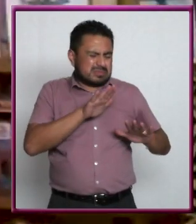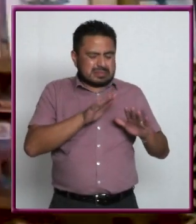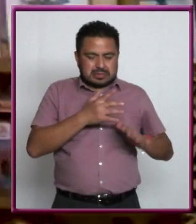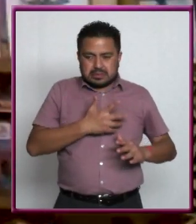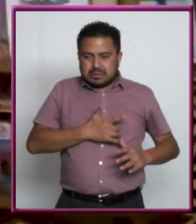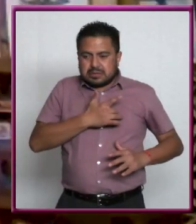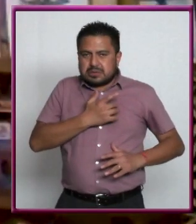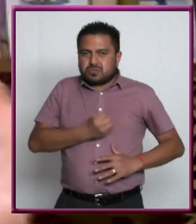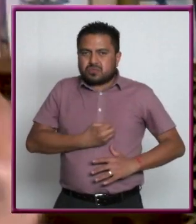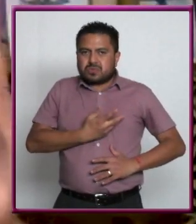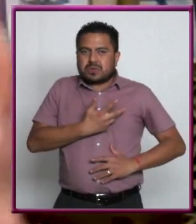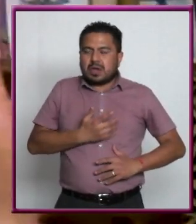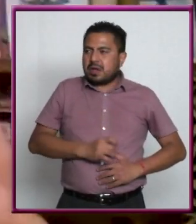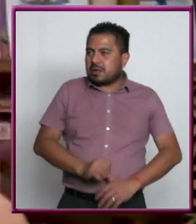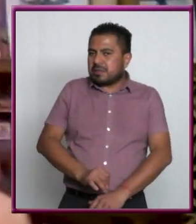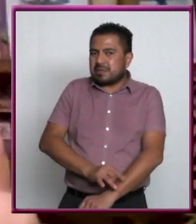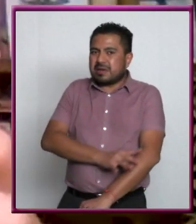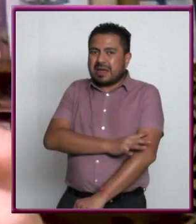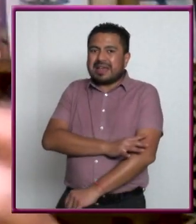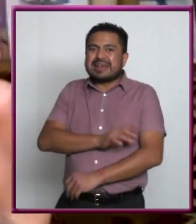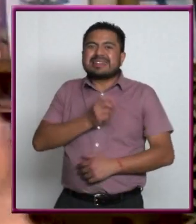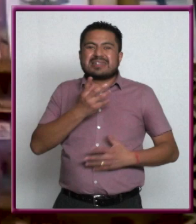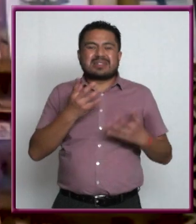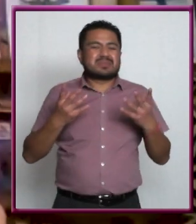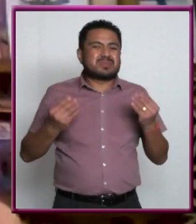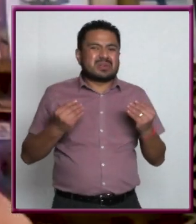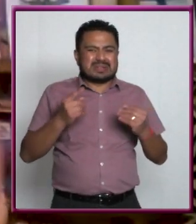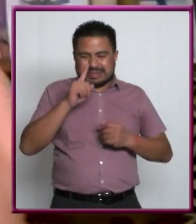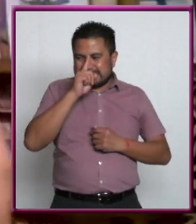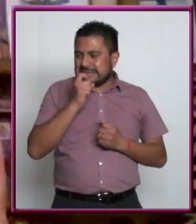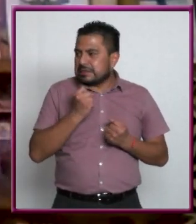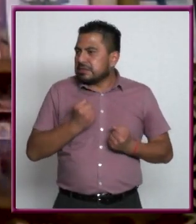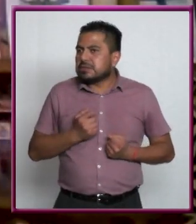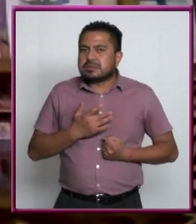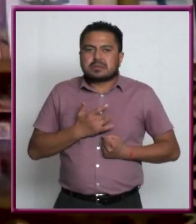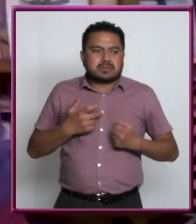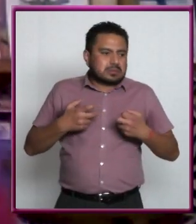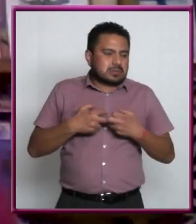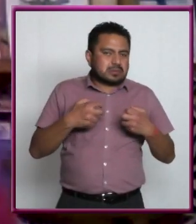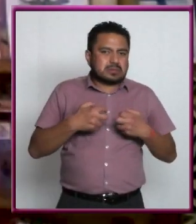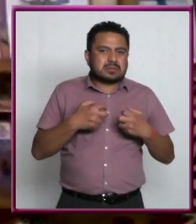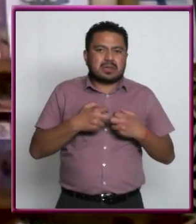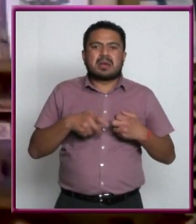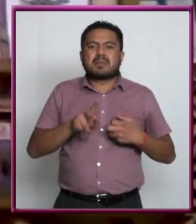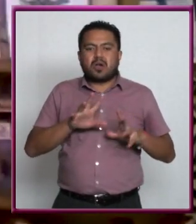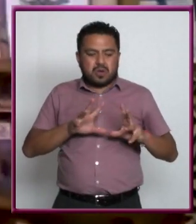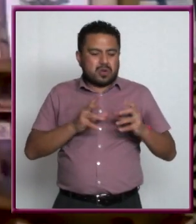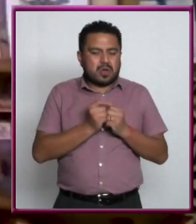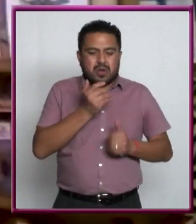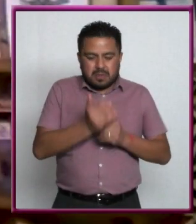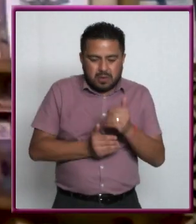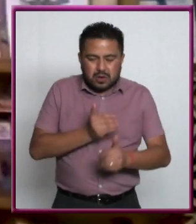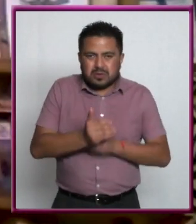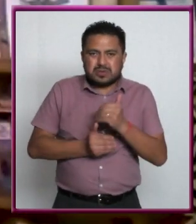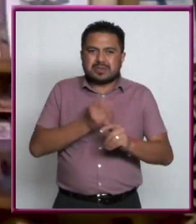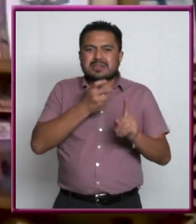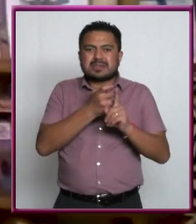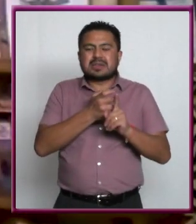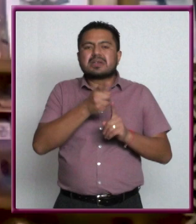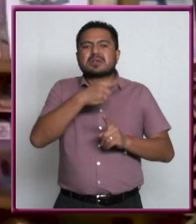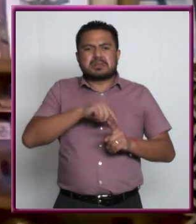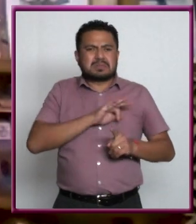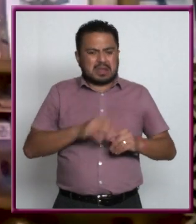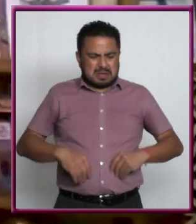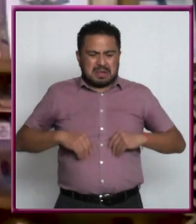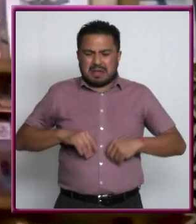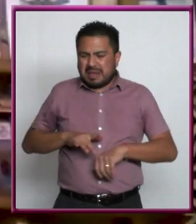mucha adrenalina y mucha emoción y mucha inseguridad y nervios, pero que es parte del proceso y